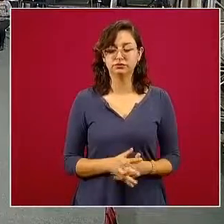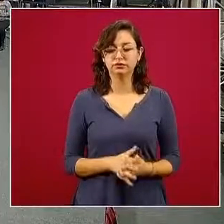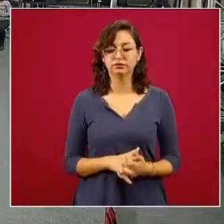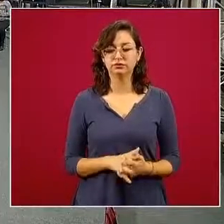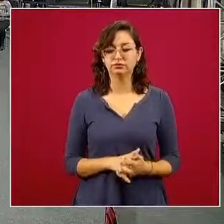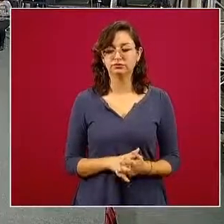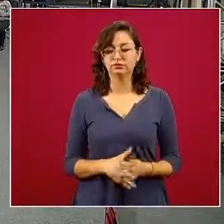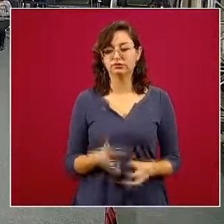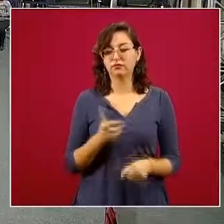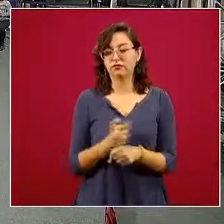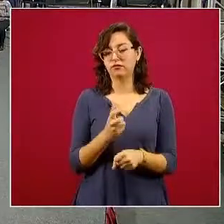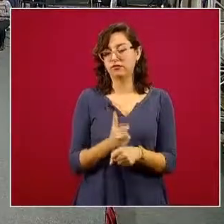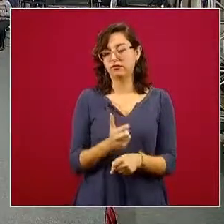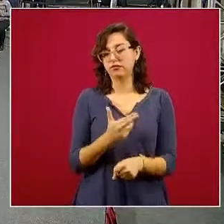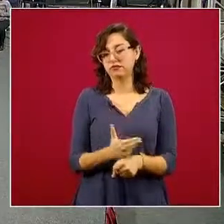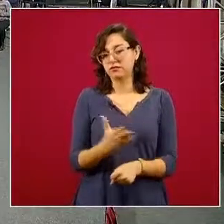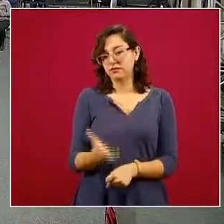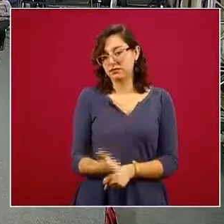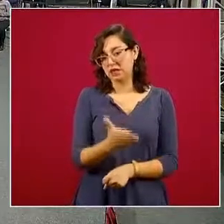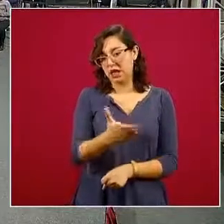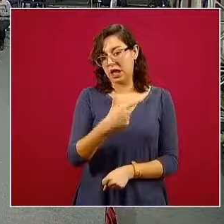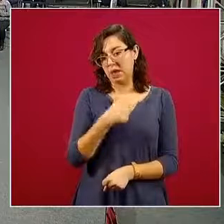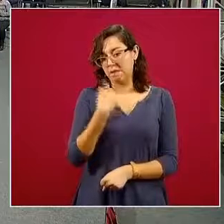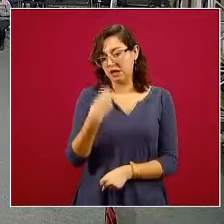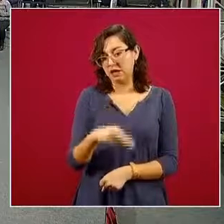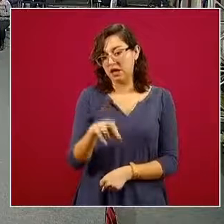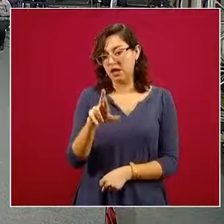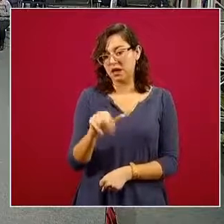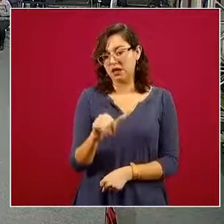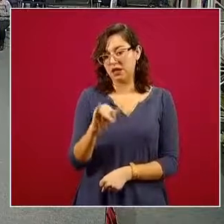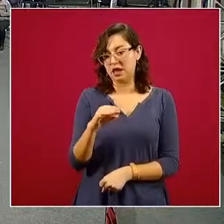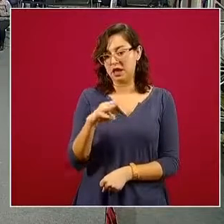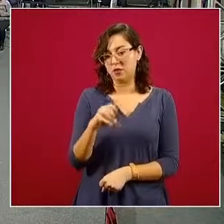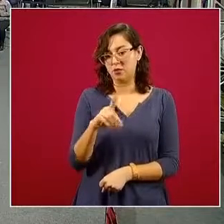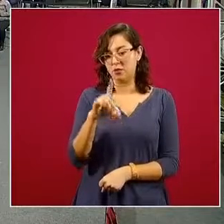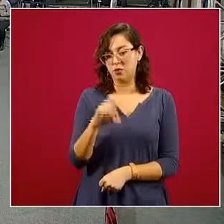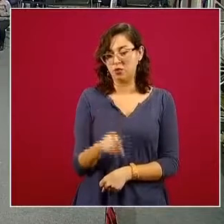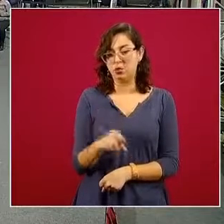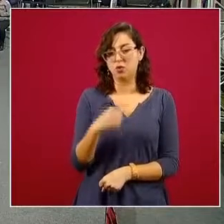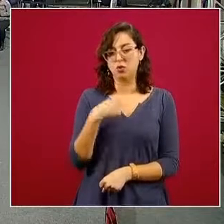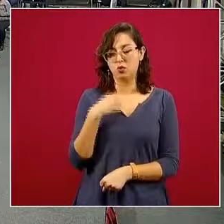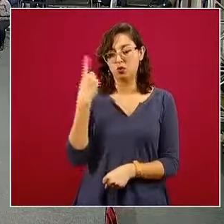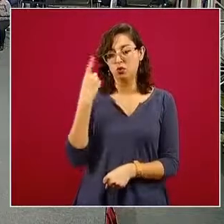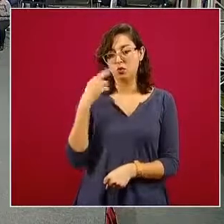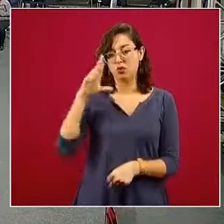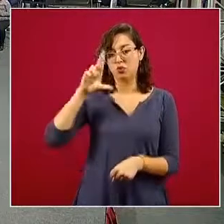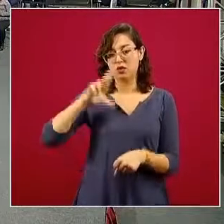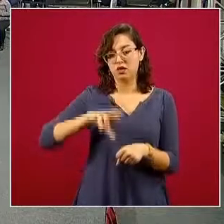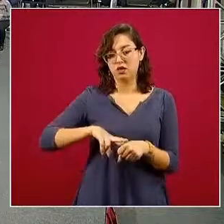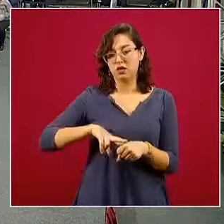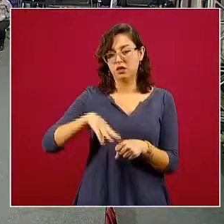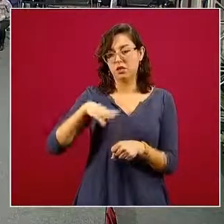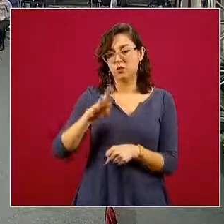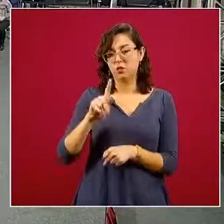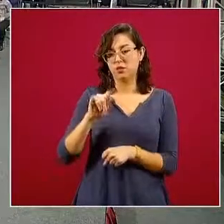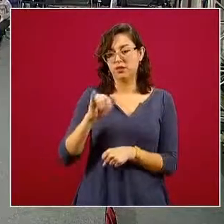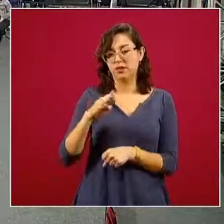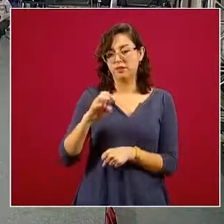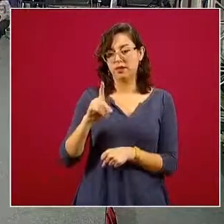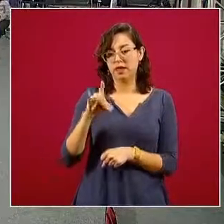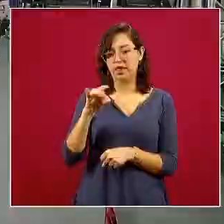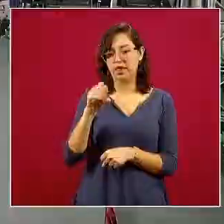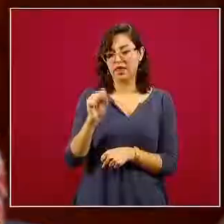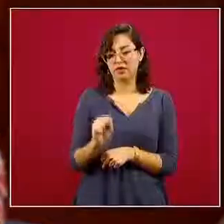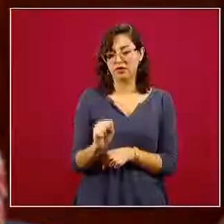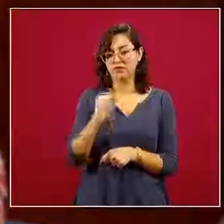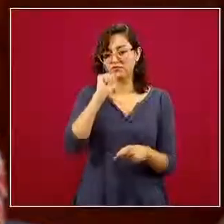Señor subsecretario Raimundo González Cervantes, director de la plataforma Encuentro Vital Multimedios y corresponsal